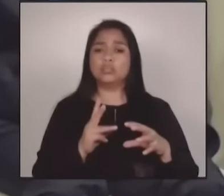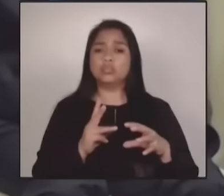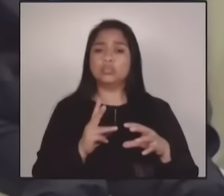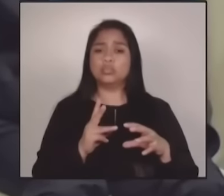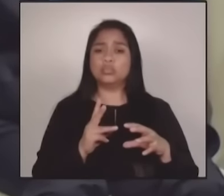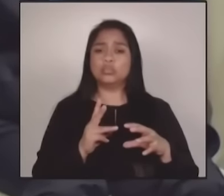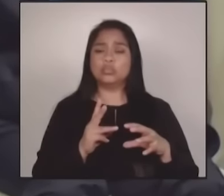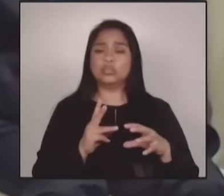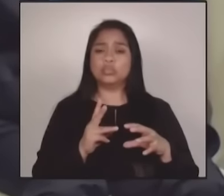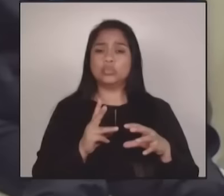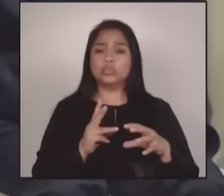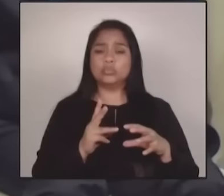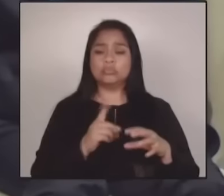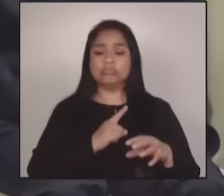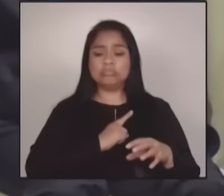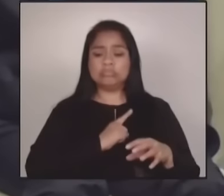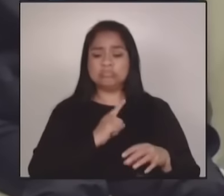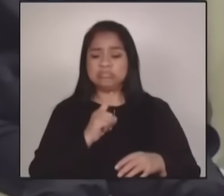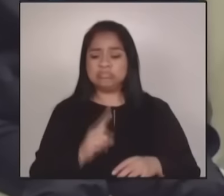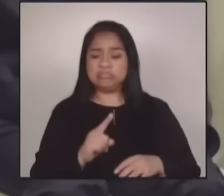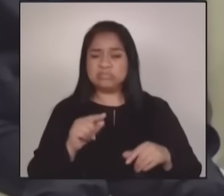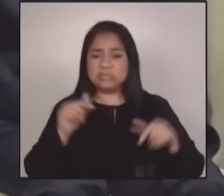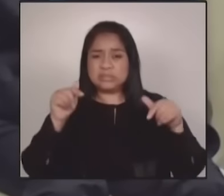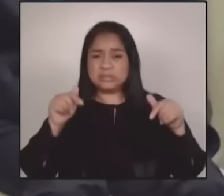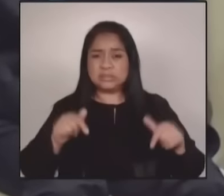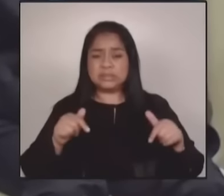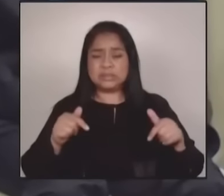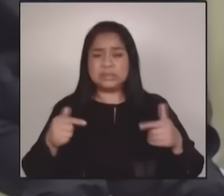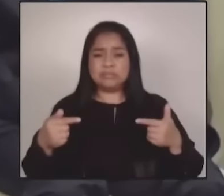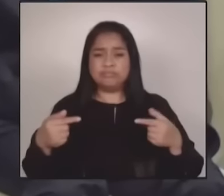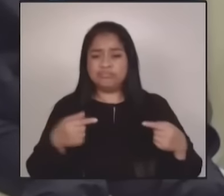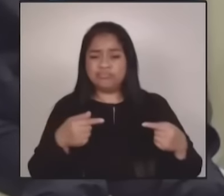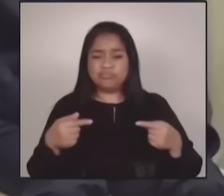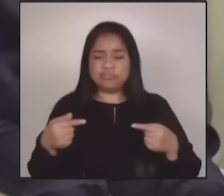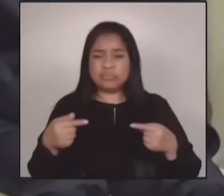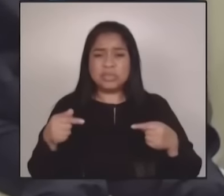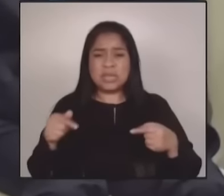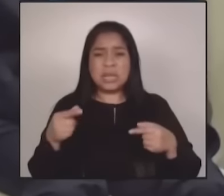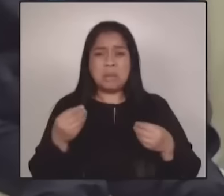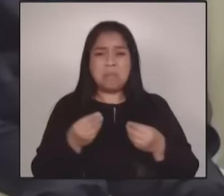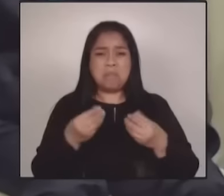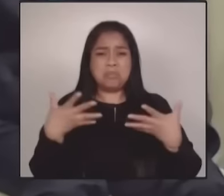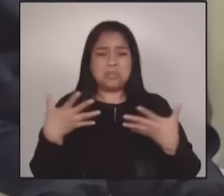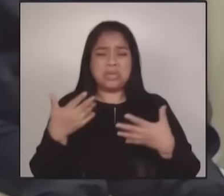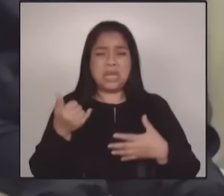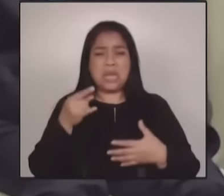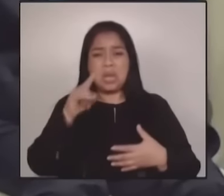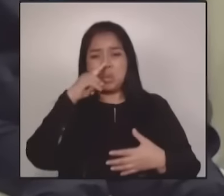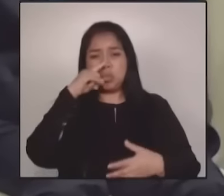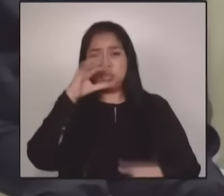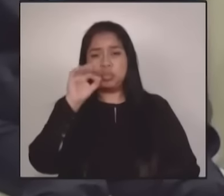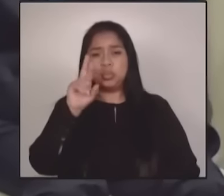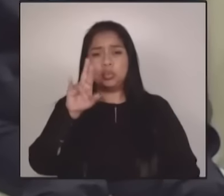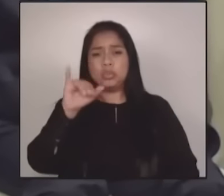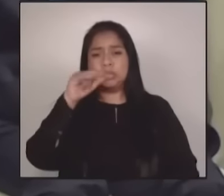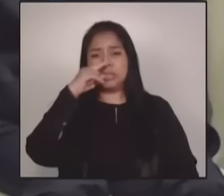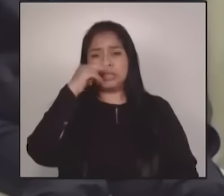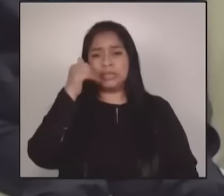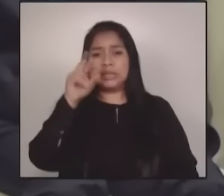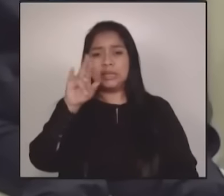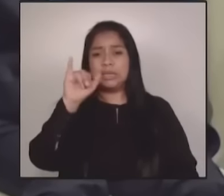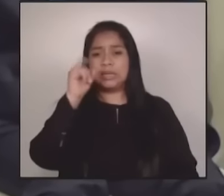está siendo confrontado por una ola de autoritarismos, la